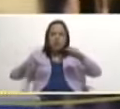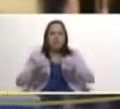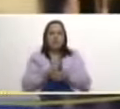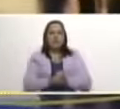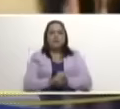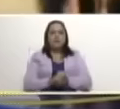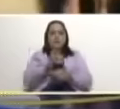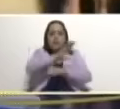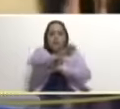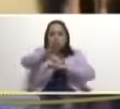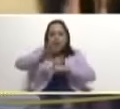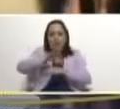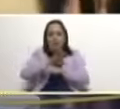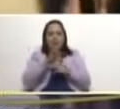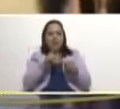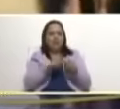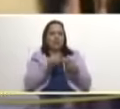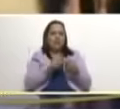caribeño,